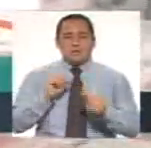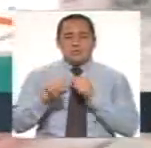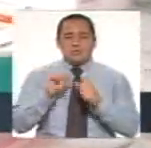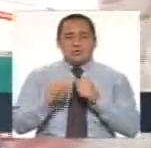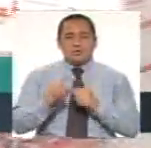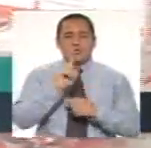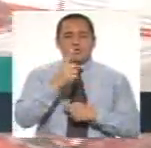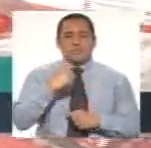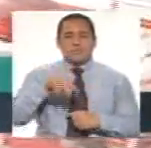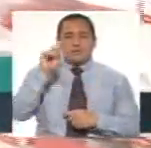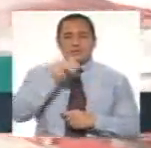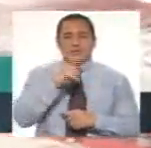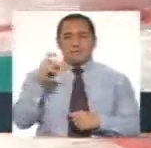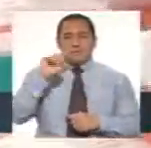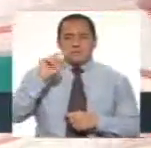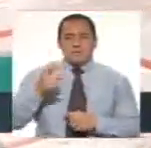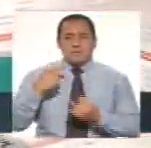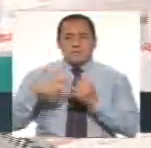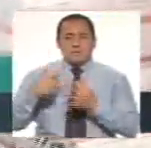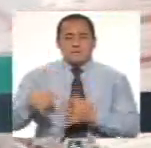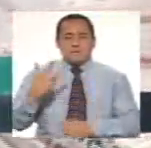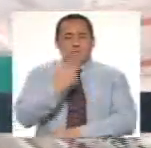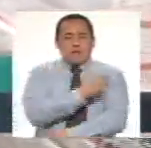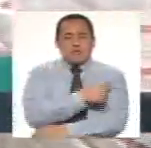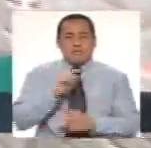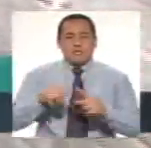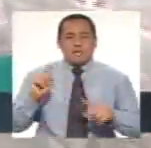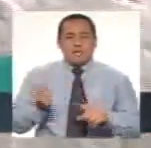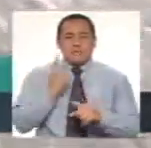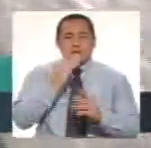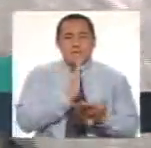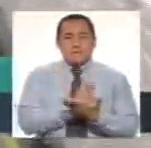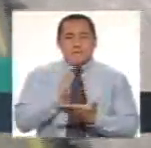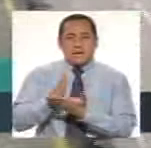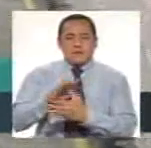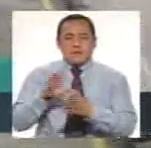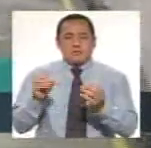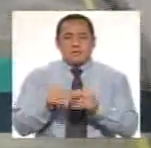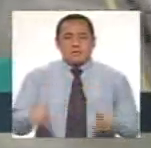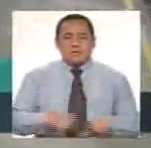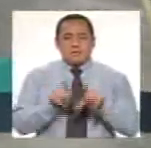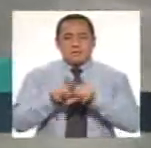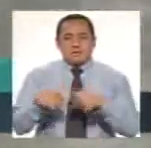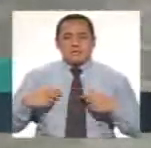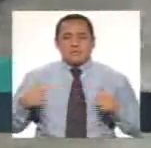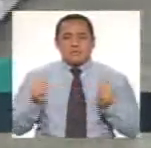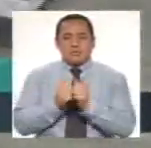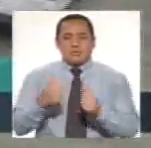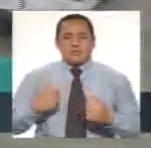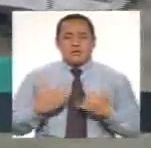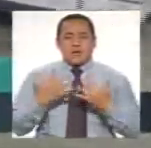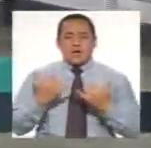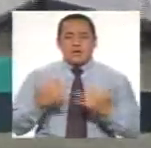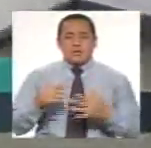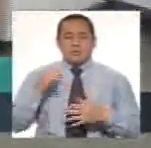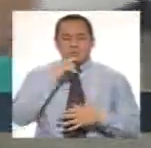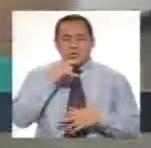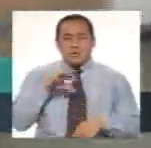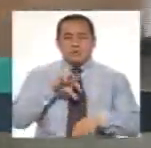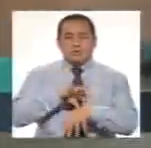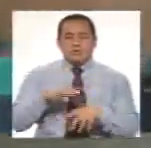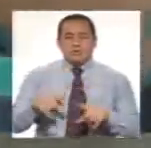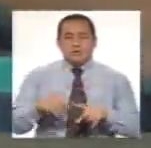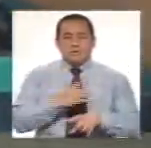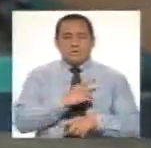de 1.100.000 vacunas, y esta es la primera parte de este lote. Estamos en compañía de la doctora Carmen